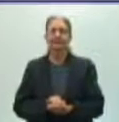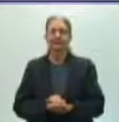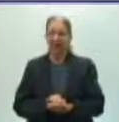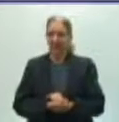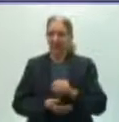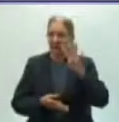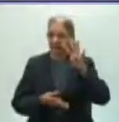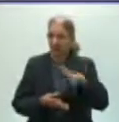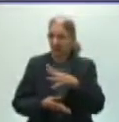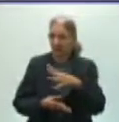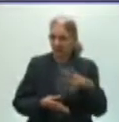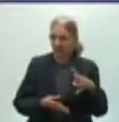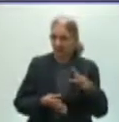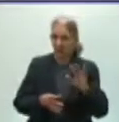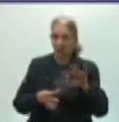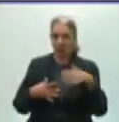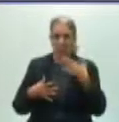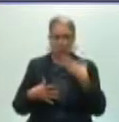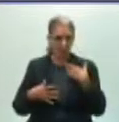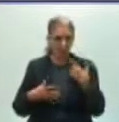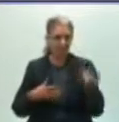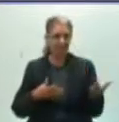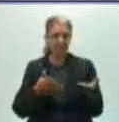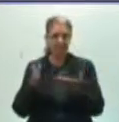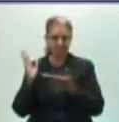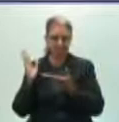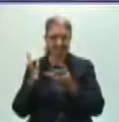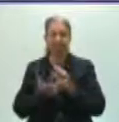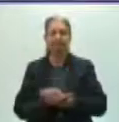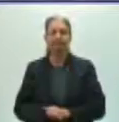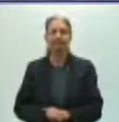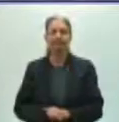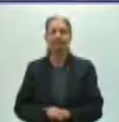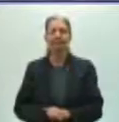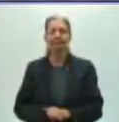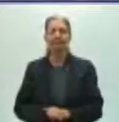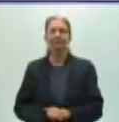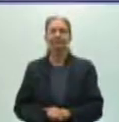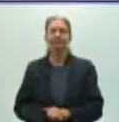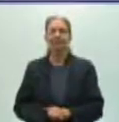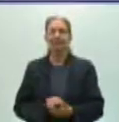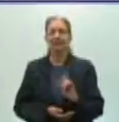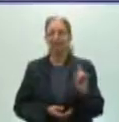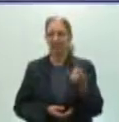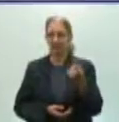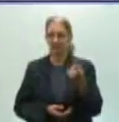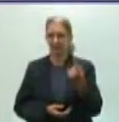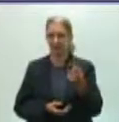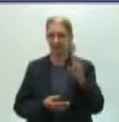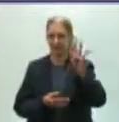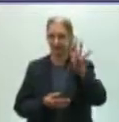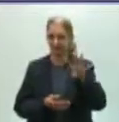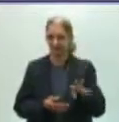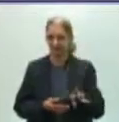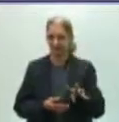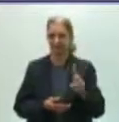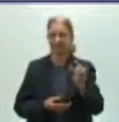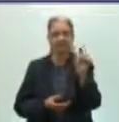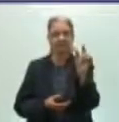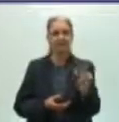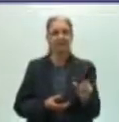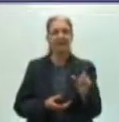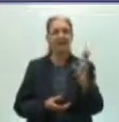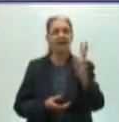La tabla les debe haber quedado de la siguiente manera. En la primera columna la cantidad de votos en